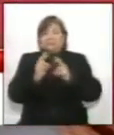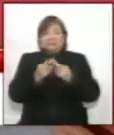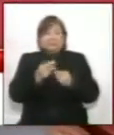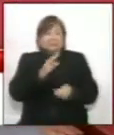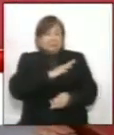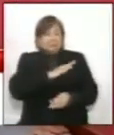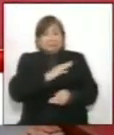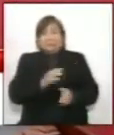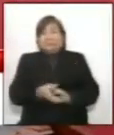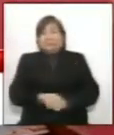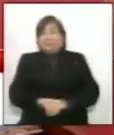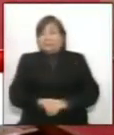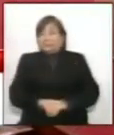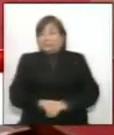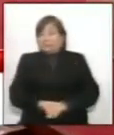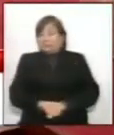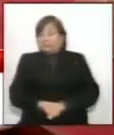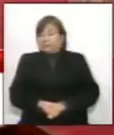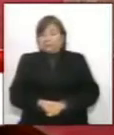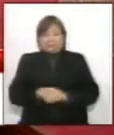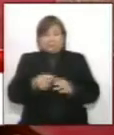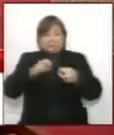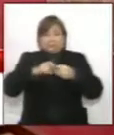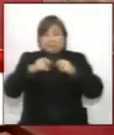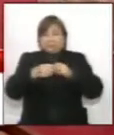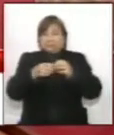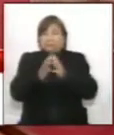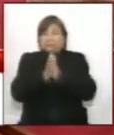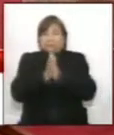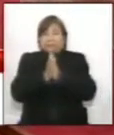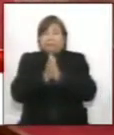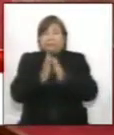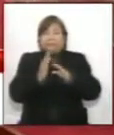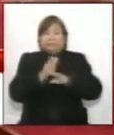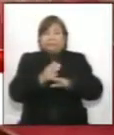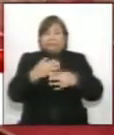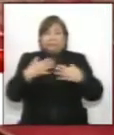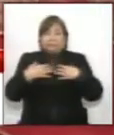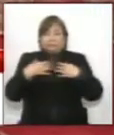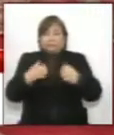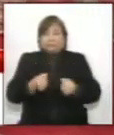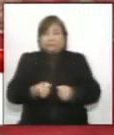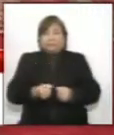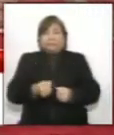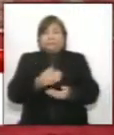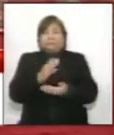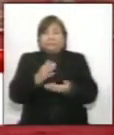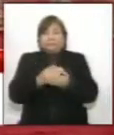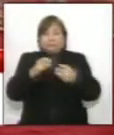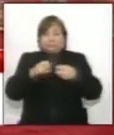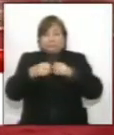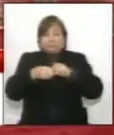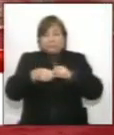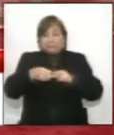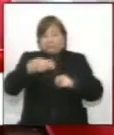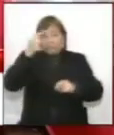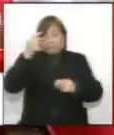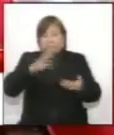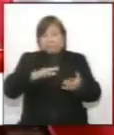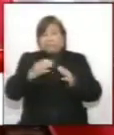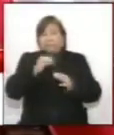jueves, porque ellos tenían un problema muy serio y estaban pidiendo la intervención del Ministerio de Salud en el problema que atravesaba Huánuco, que tenía muertos y